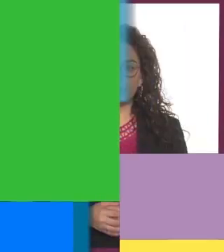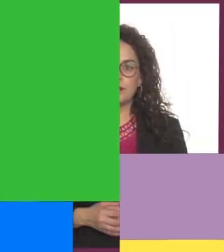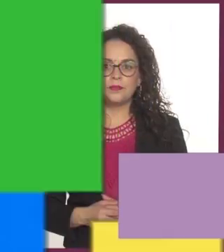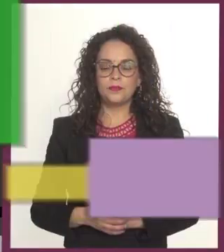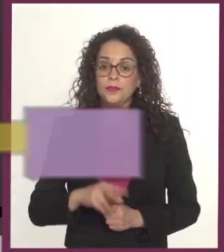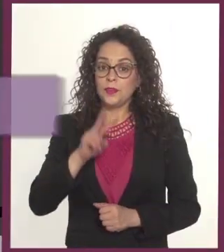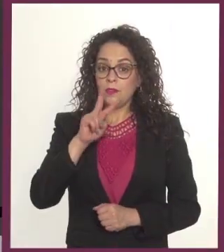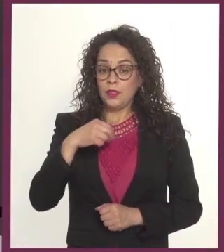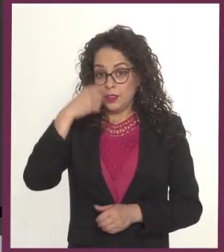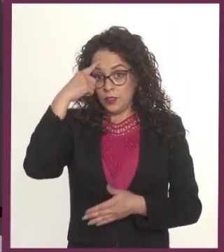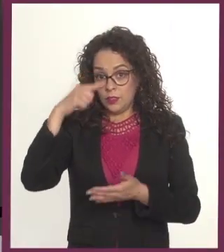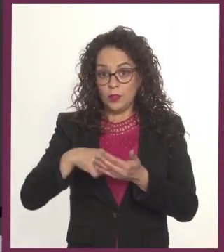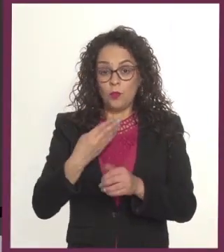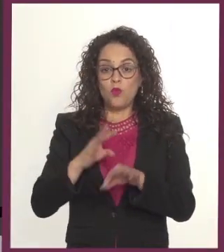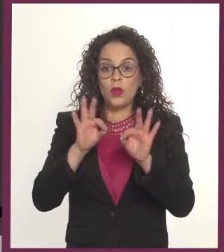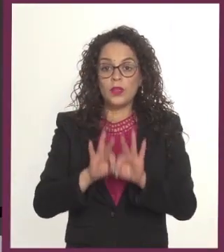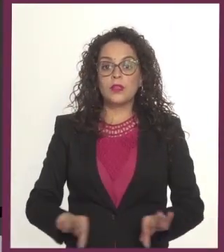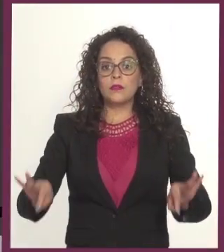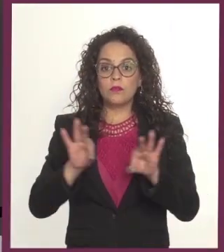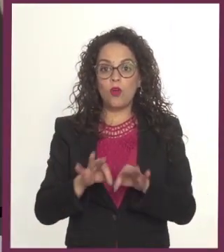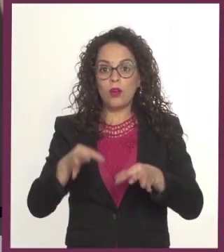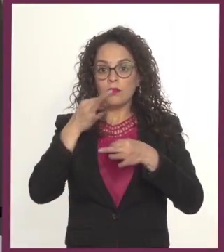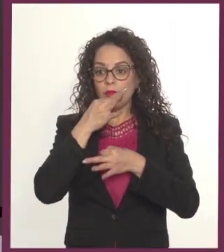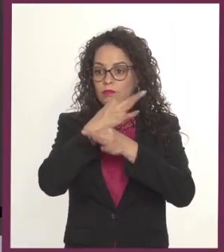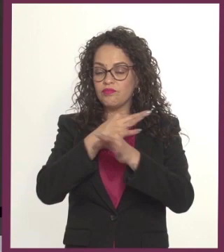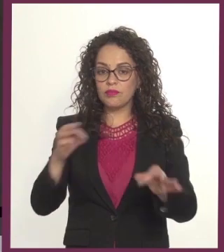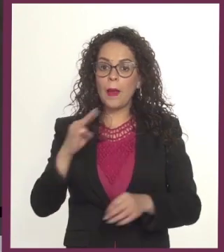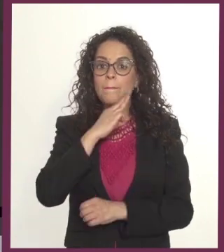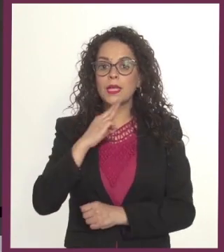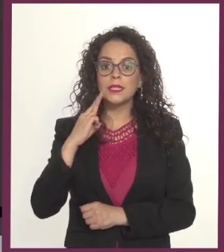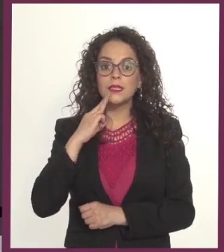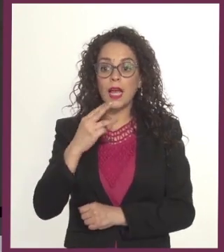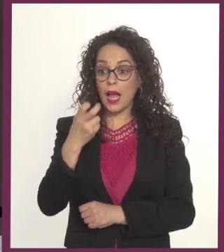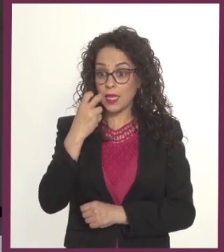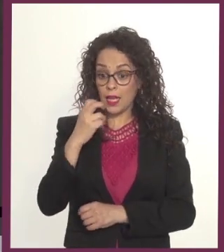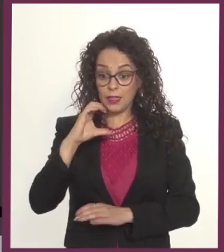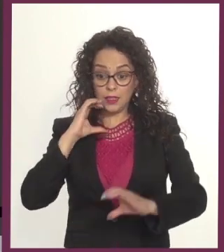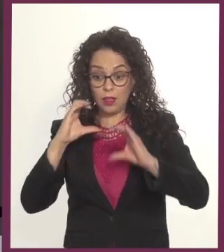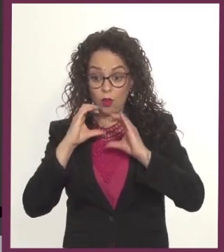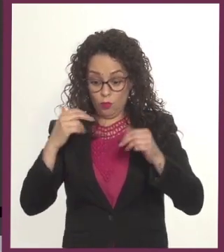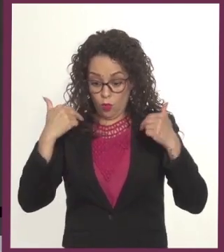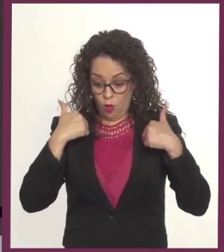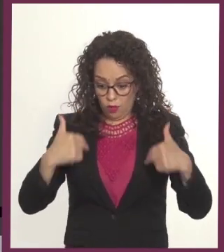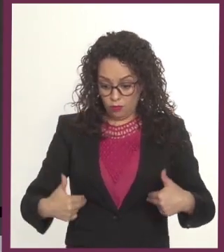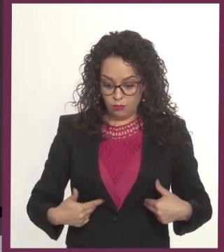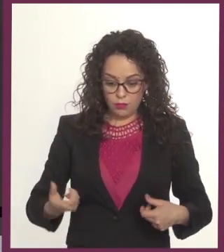A mí me parece muy importante el mensaje. Creo que la comunicación es lo que hace al ser humano